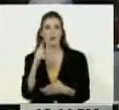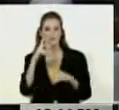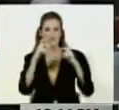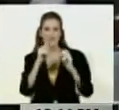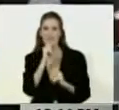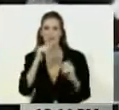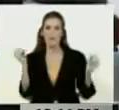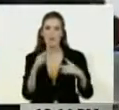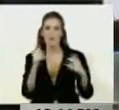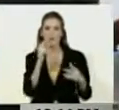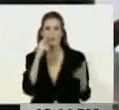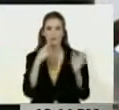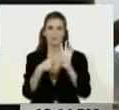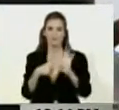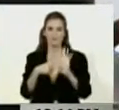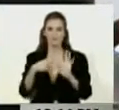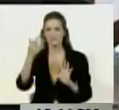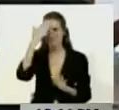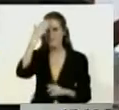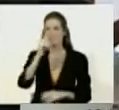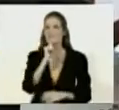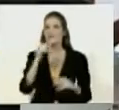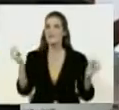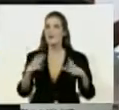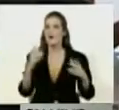es la bruja. ¿Sí lo identifican?